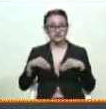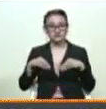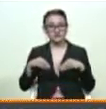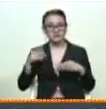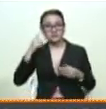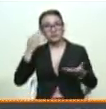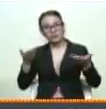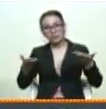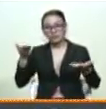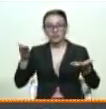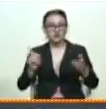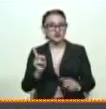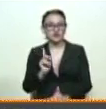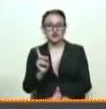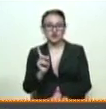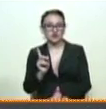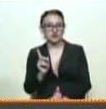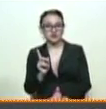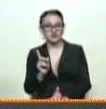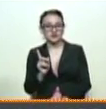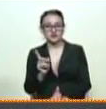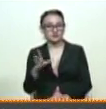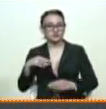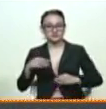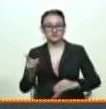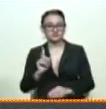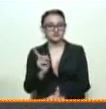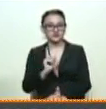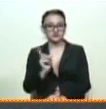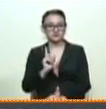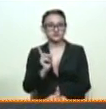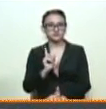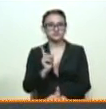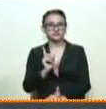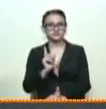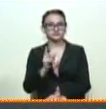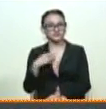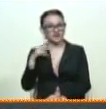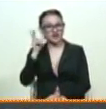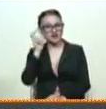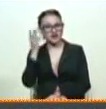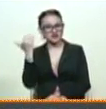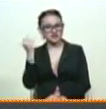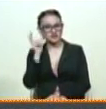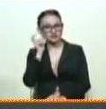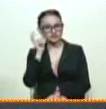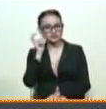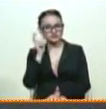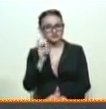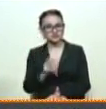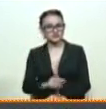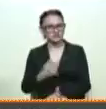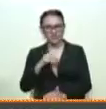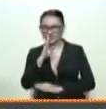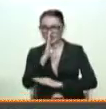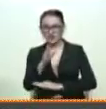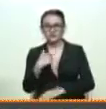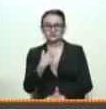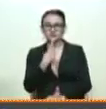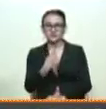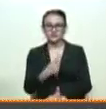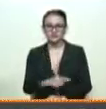ambivalencias ni actitudes ambiguas como la que escuché ayer, lo refiero muy directamente.